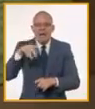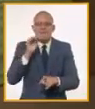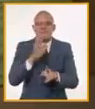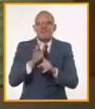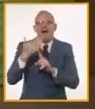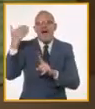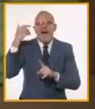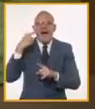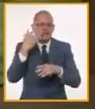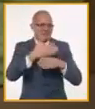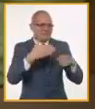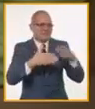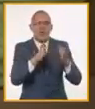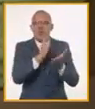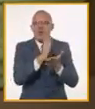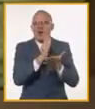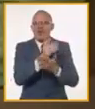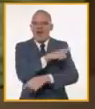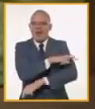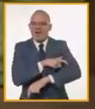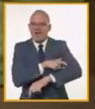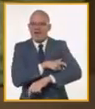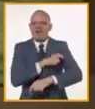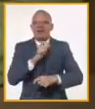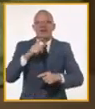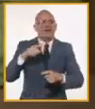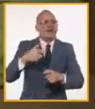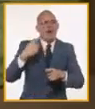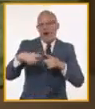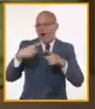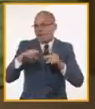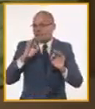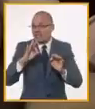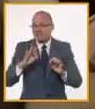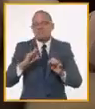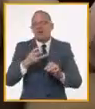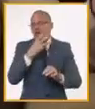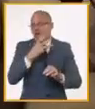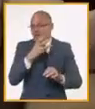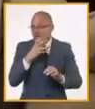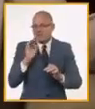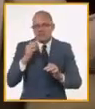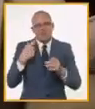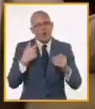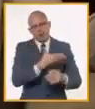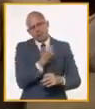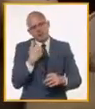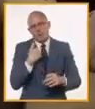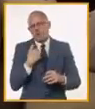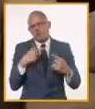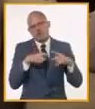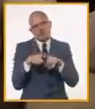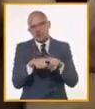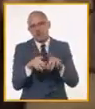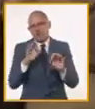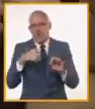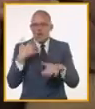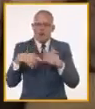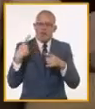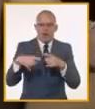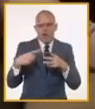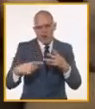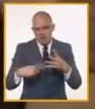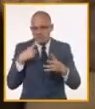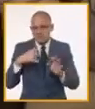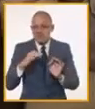campo, las vaquerías, todas aquellas cosas. Casi todas las tardes me llevaba a mí. Entonces, claro, ¿no? Hablábamos del problema concreto, pero